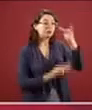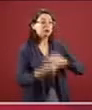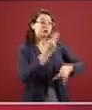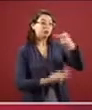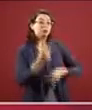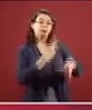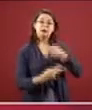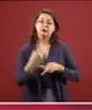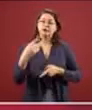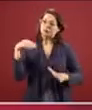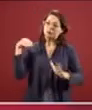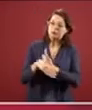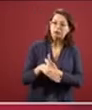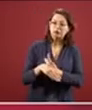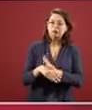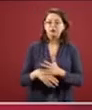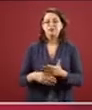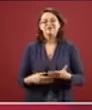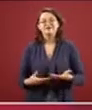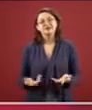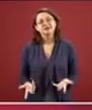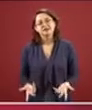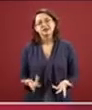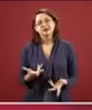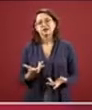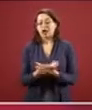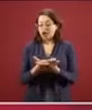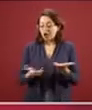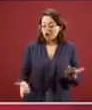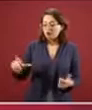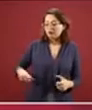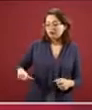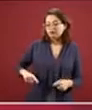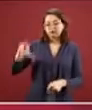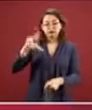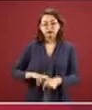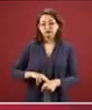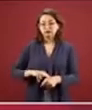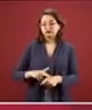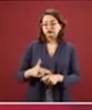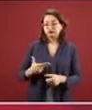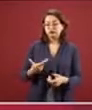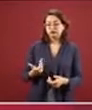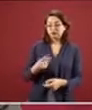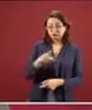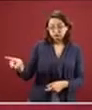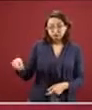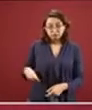Tampoco toda la culpa es de los que están ahora gobernando.